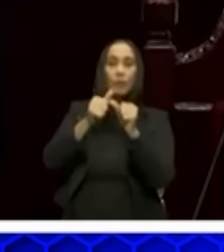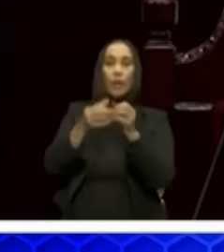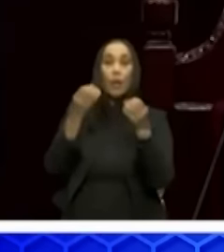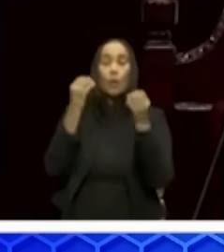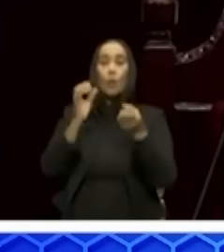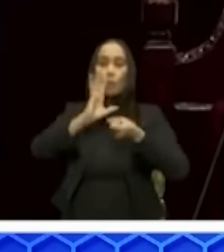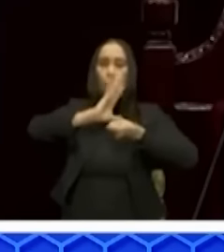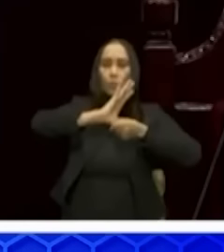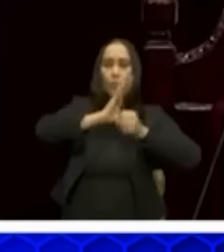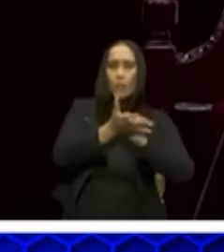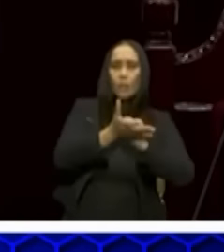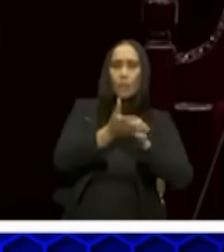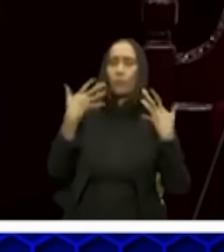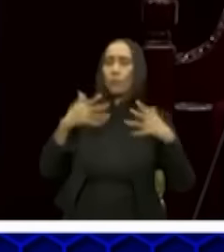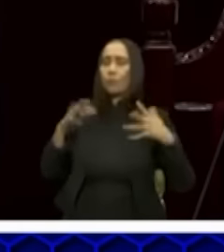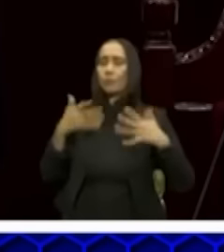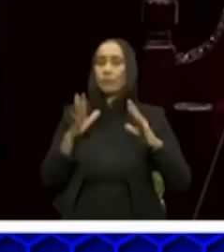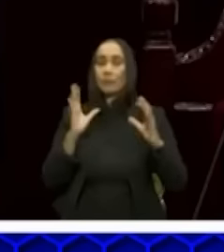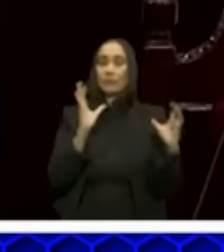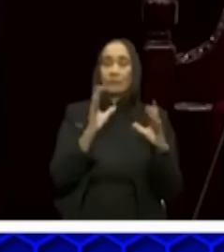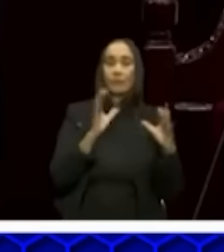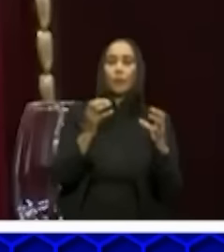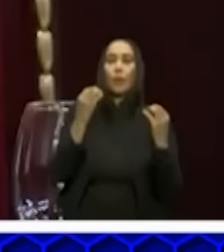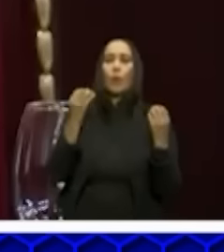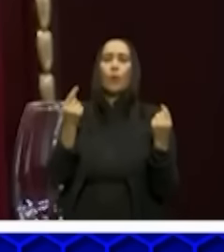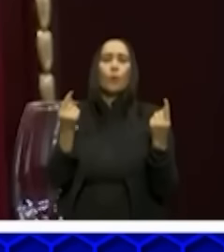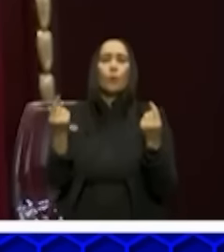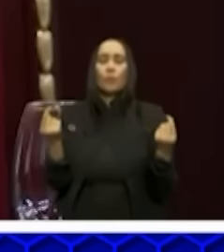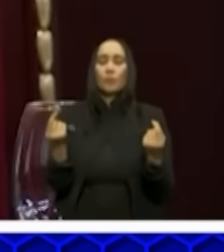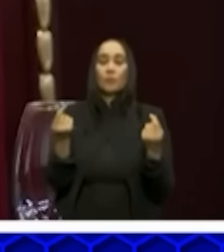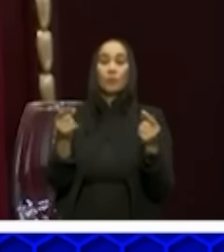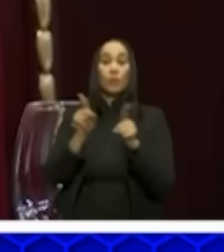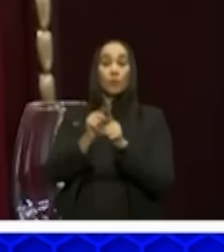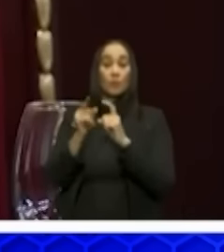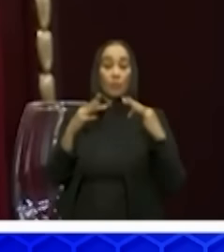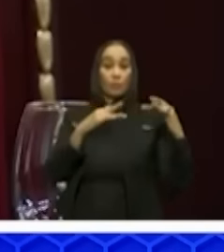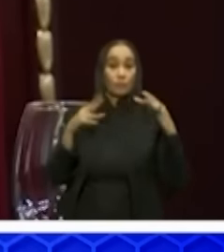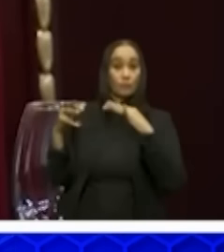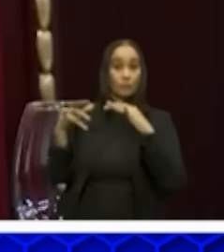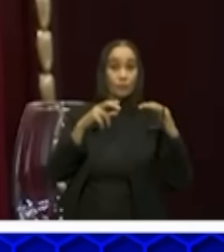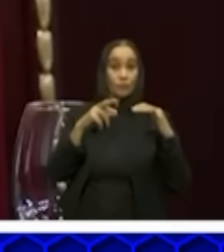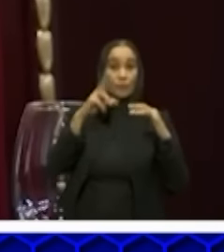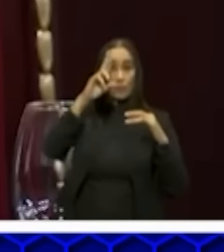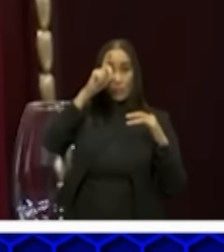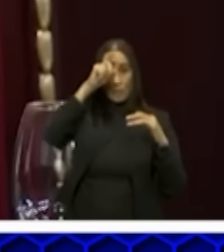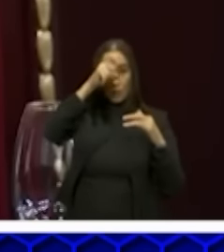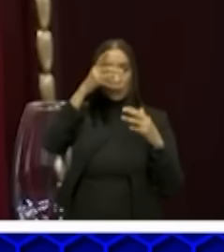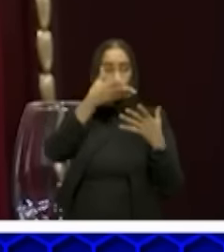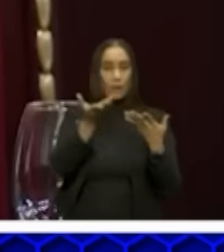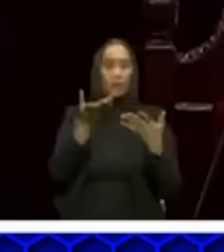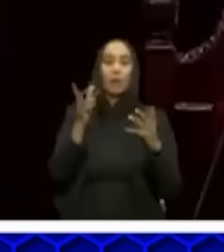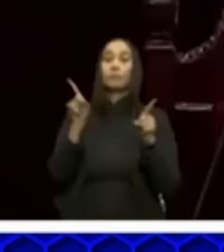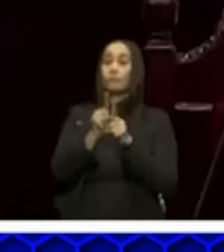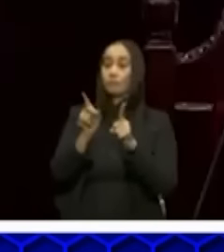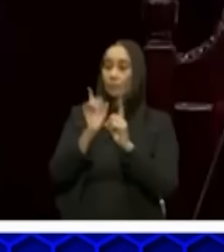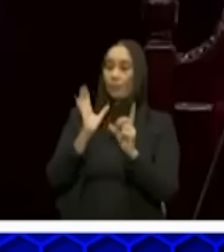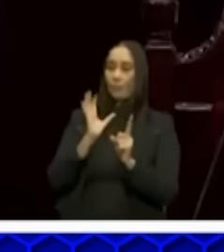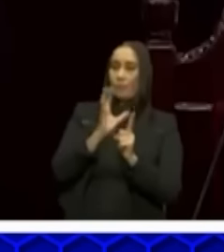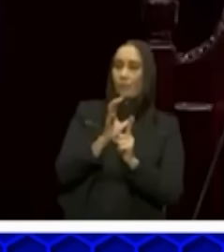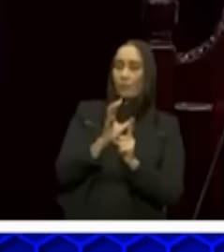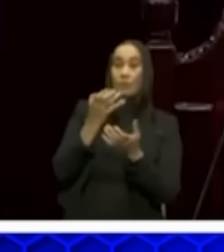todo y Todos queremos imponer nuestros criterios pero creo que la pieza presidencial fue para mí satisfactoria